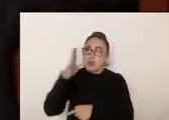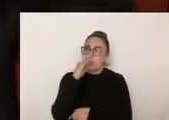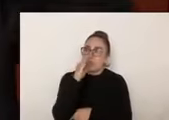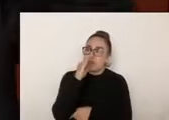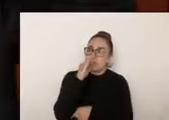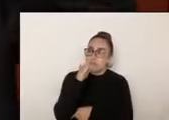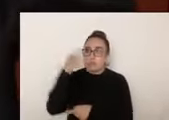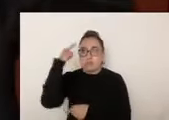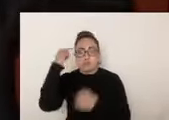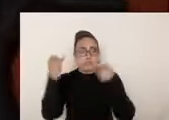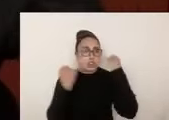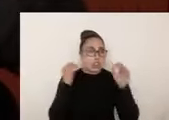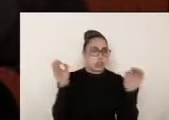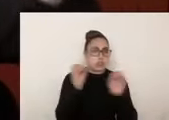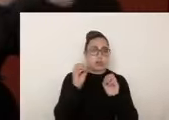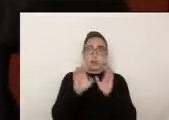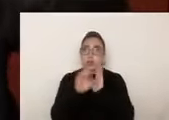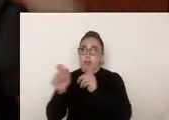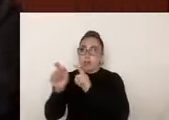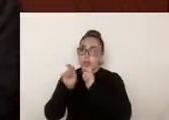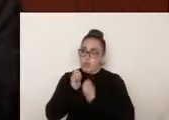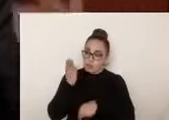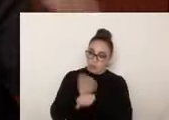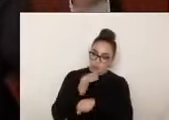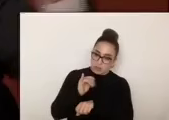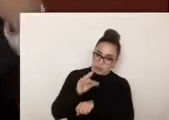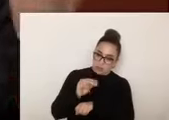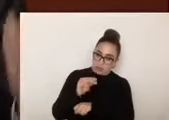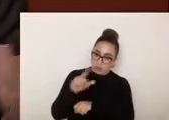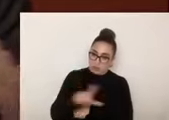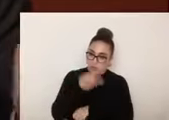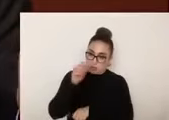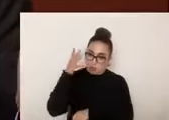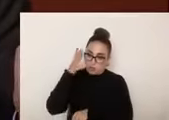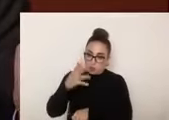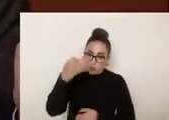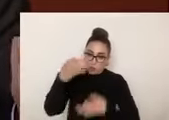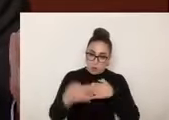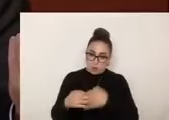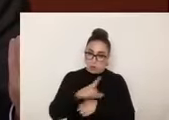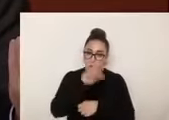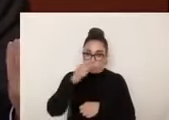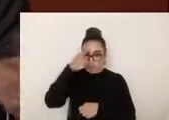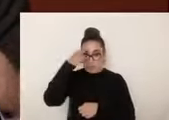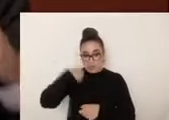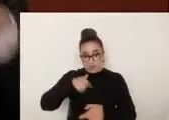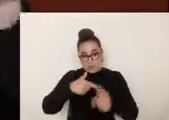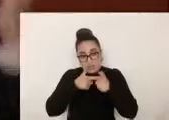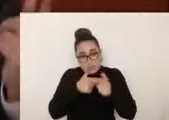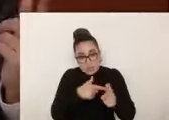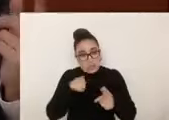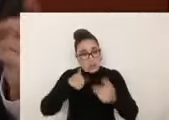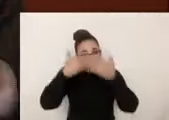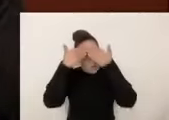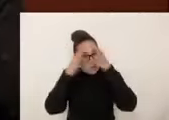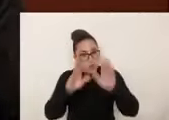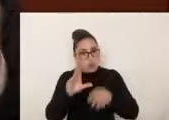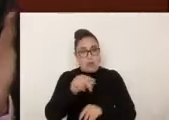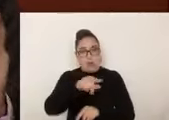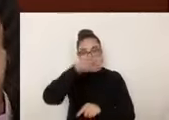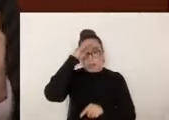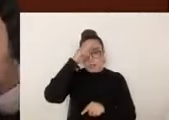pena que te impondrá o no un juez en el futuro no puede tener un efecto motivacional. No es que sean idiotas,